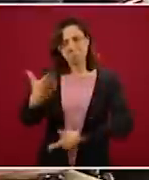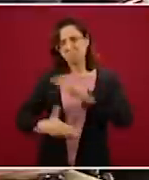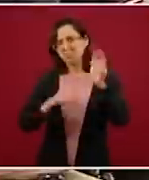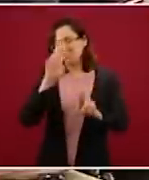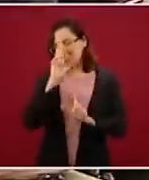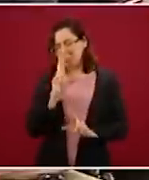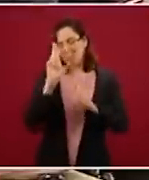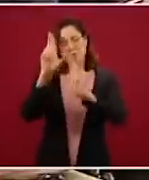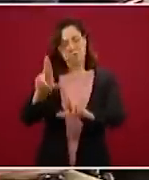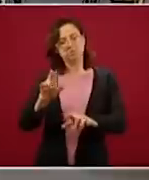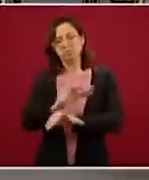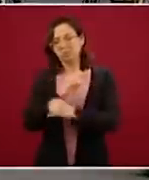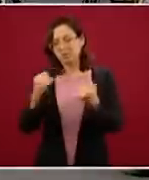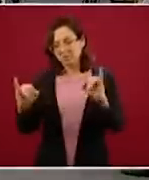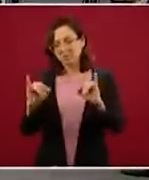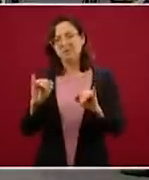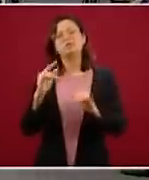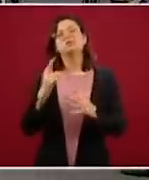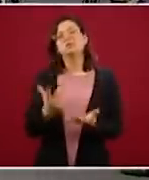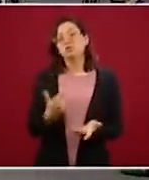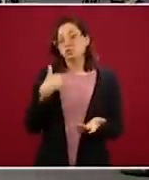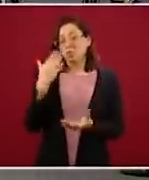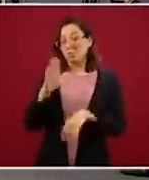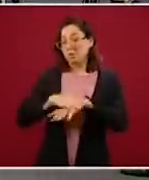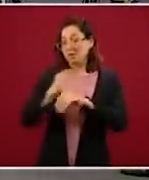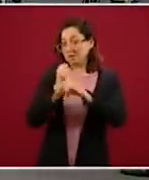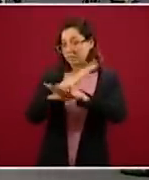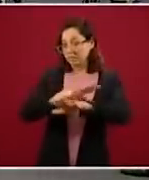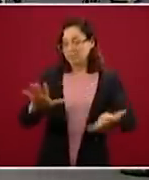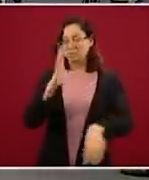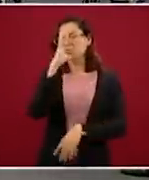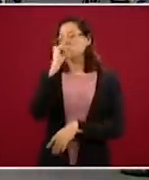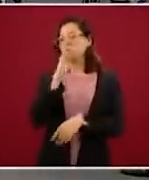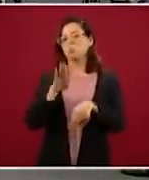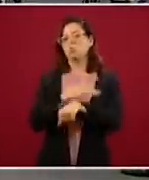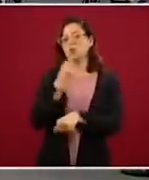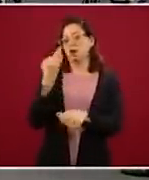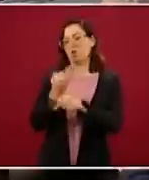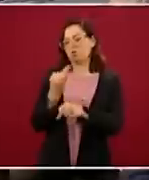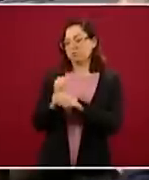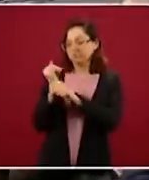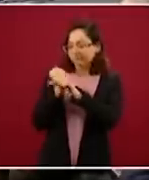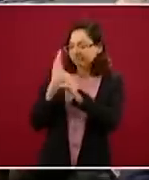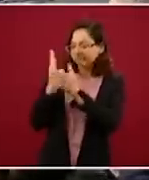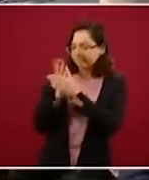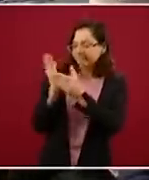por el fiscal y no podría dar datos en virtud de que hay un deber de sigilo de la carpeta de investigación.